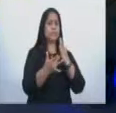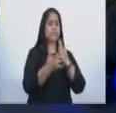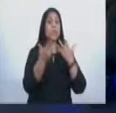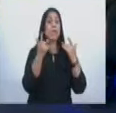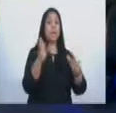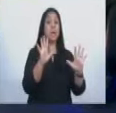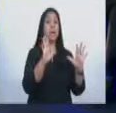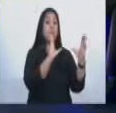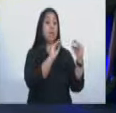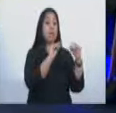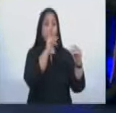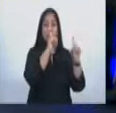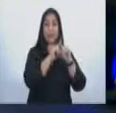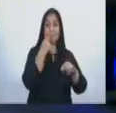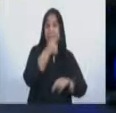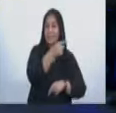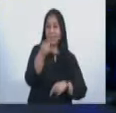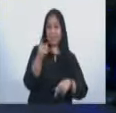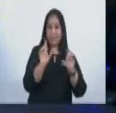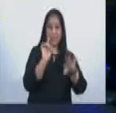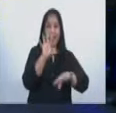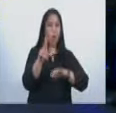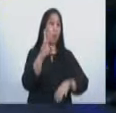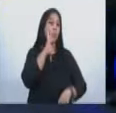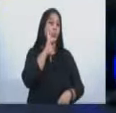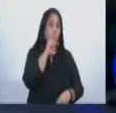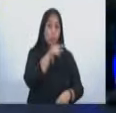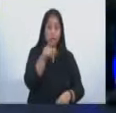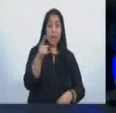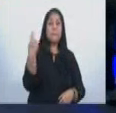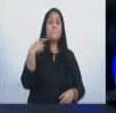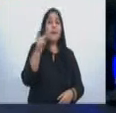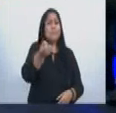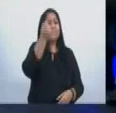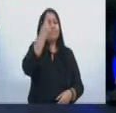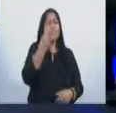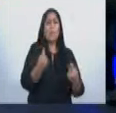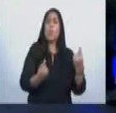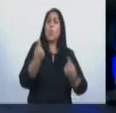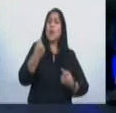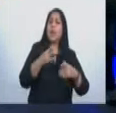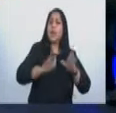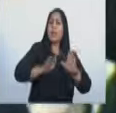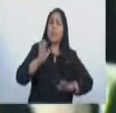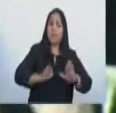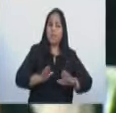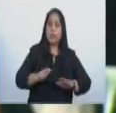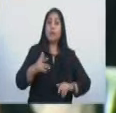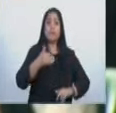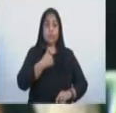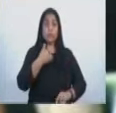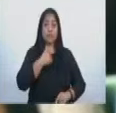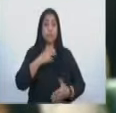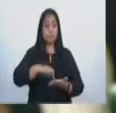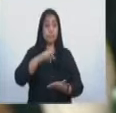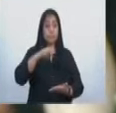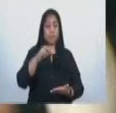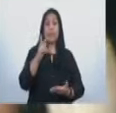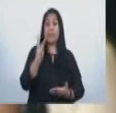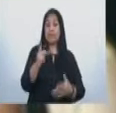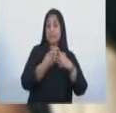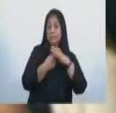conversaciones me imagino que inclusive con algunos de los rectores para entender Cuáles son las condiciones que existen en el país